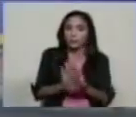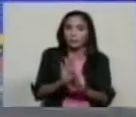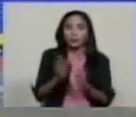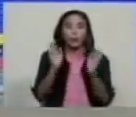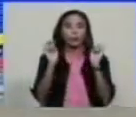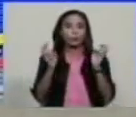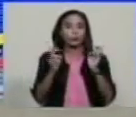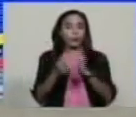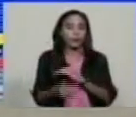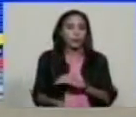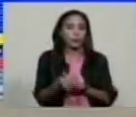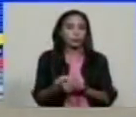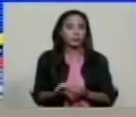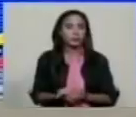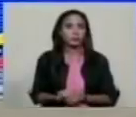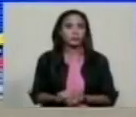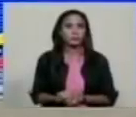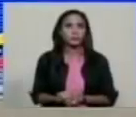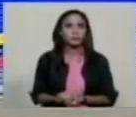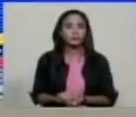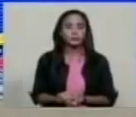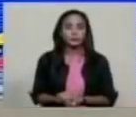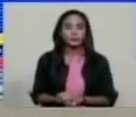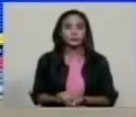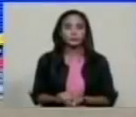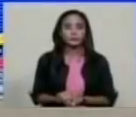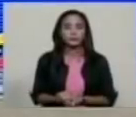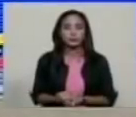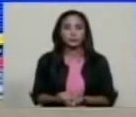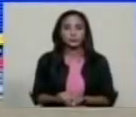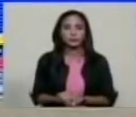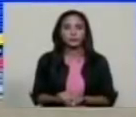aspectos y dimensiones.